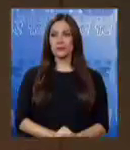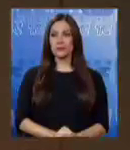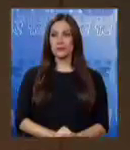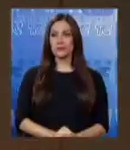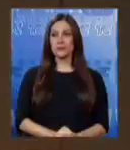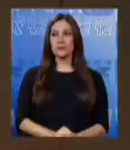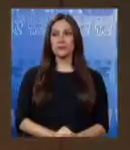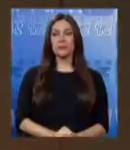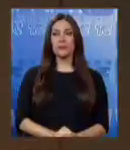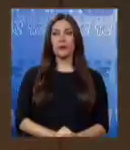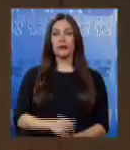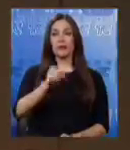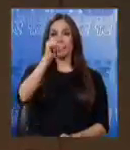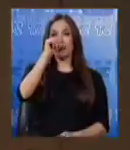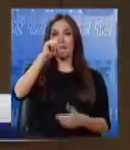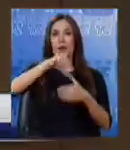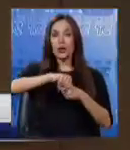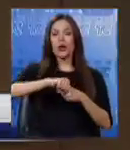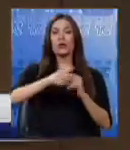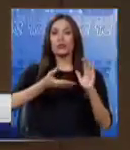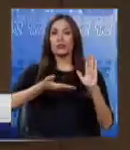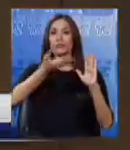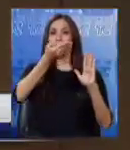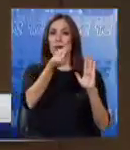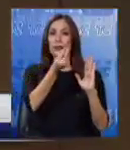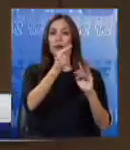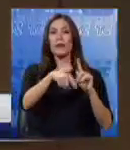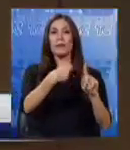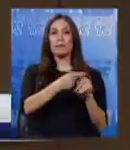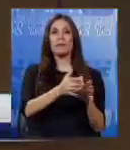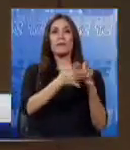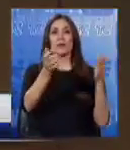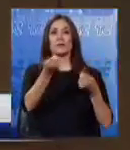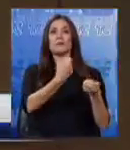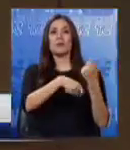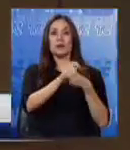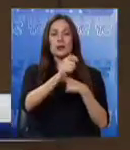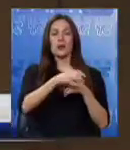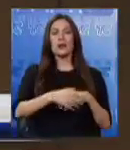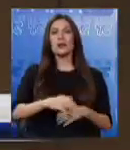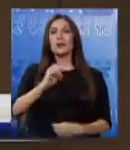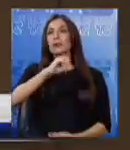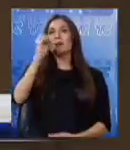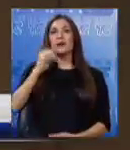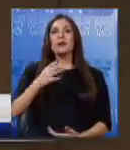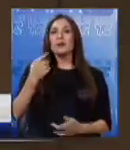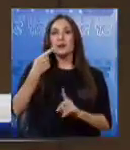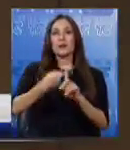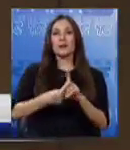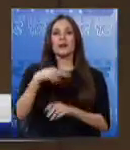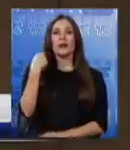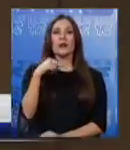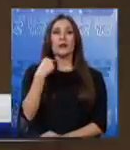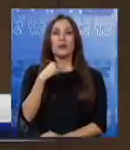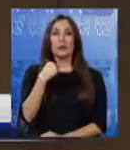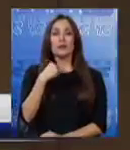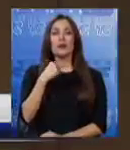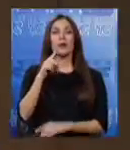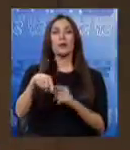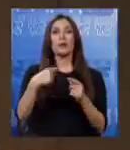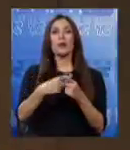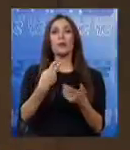La exportación de crudo ha mejorado tanto en precio como en cantidad. Originalmente, en las cifras previstas en el mes de noviembre, cuando se hizo pro